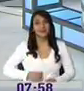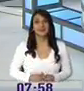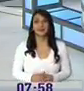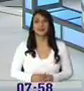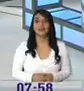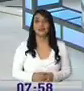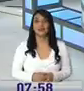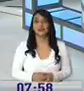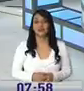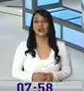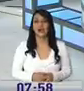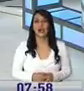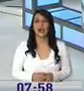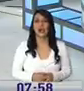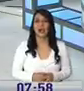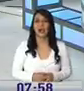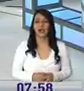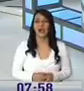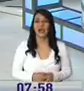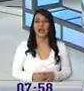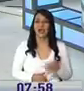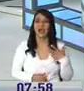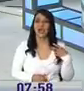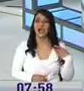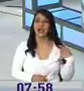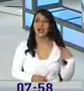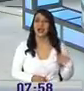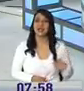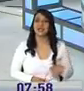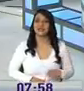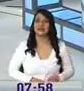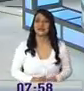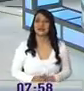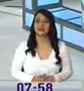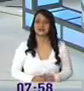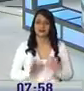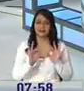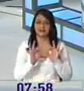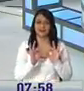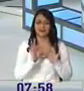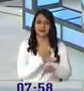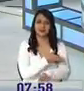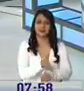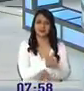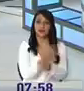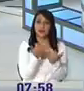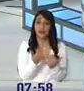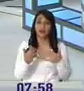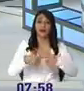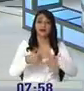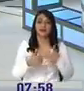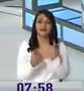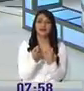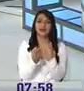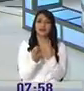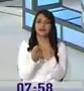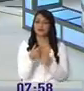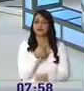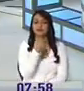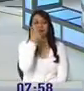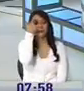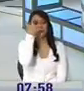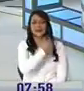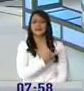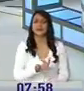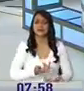baj clido pero ya nos va a tener preparados sí o no hay que tenerlo Hoy juega la selección su marcador Cuál es yo creo que vamos a